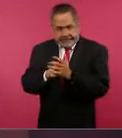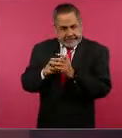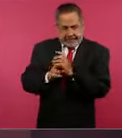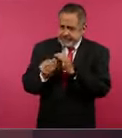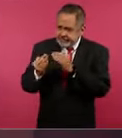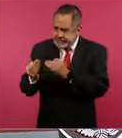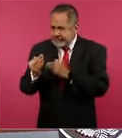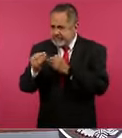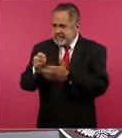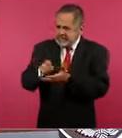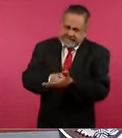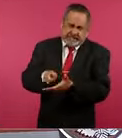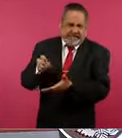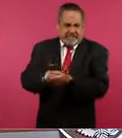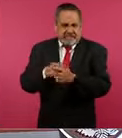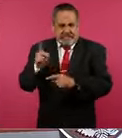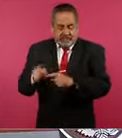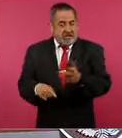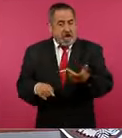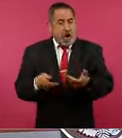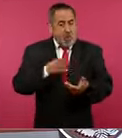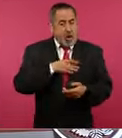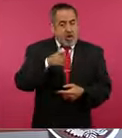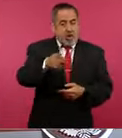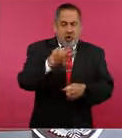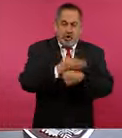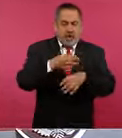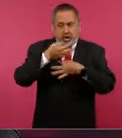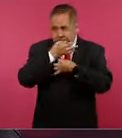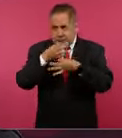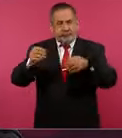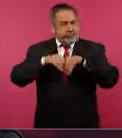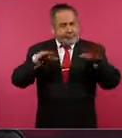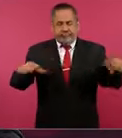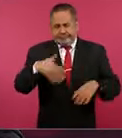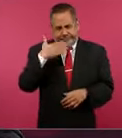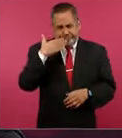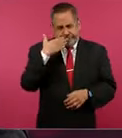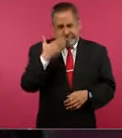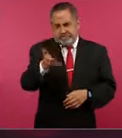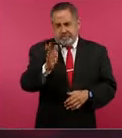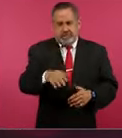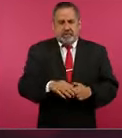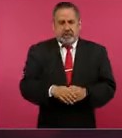enfrentando, y qué bien que se ventila.